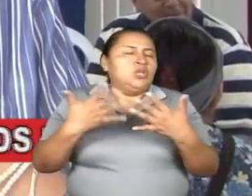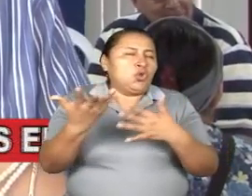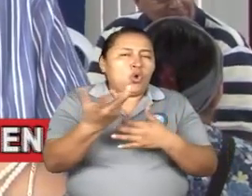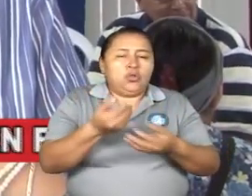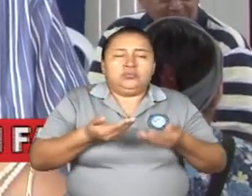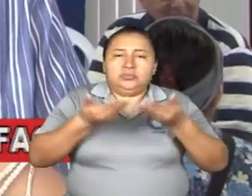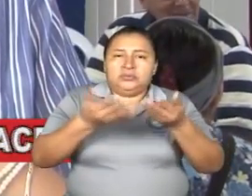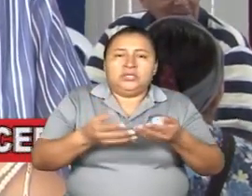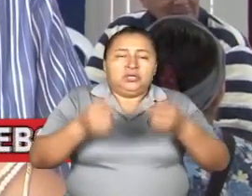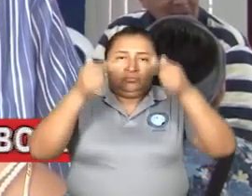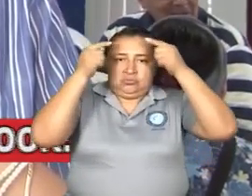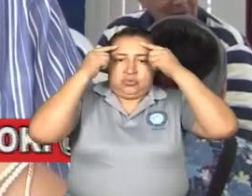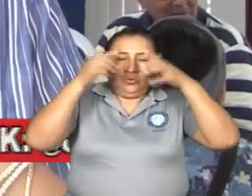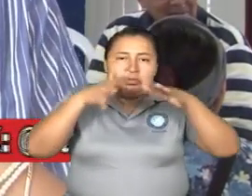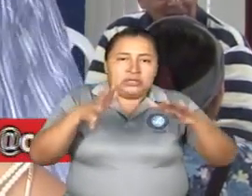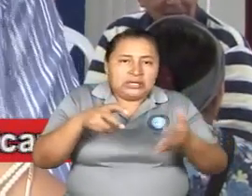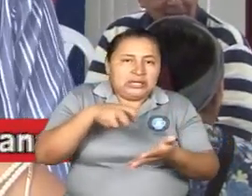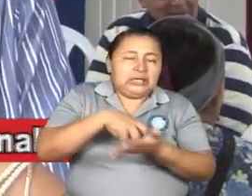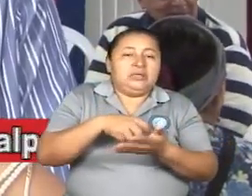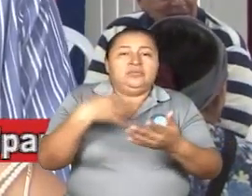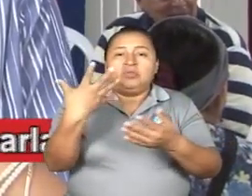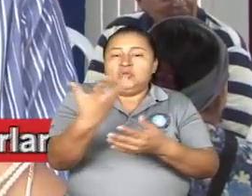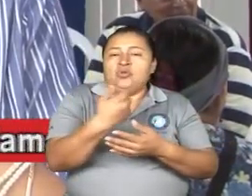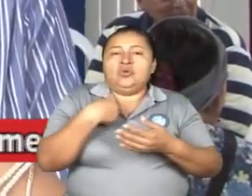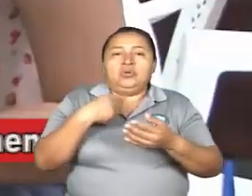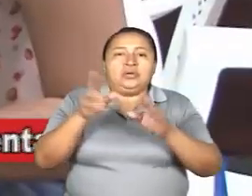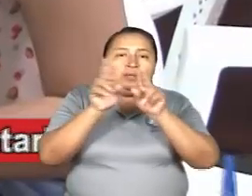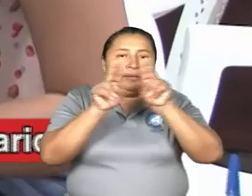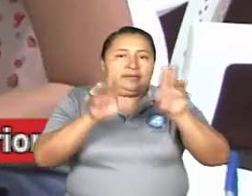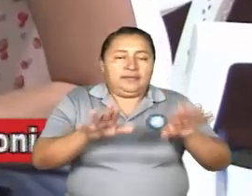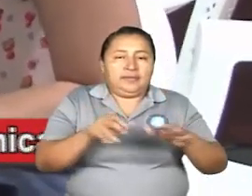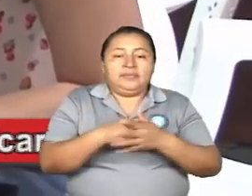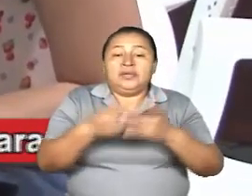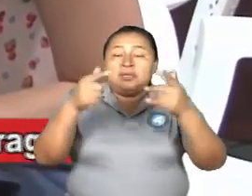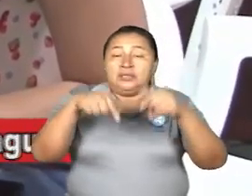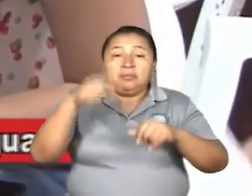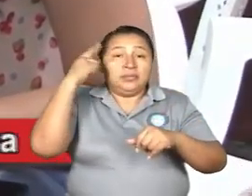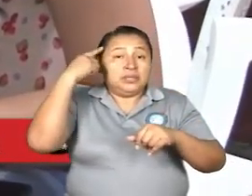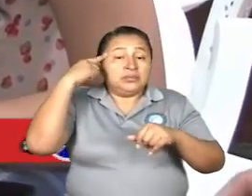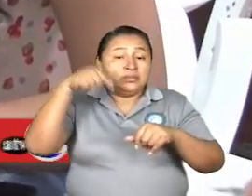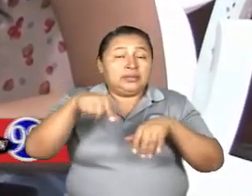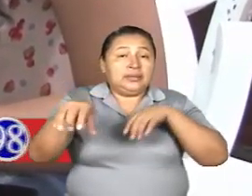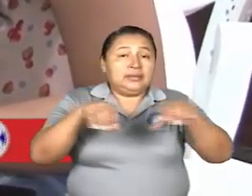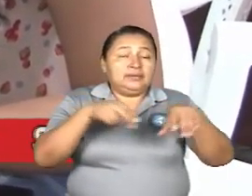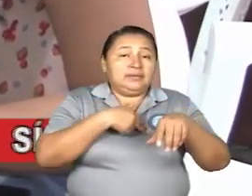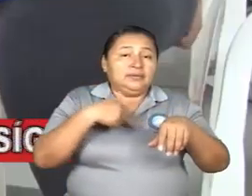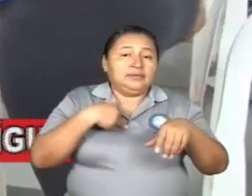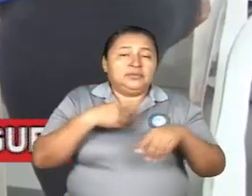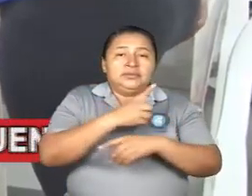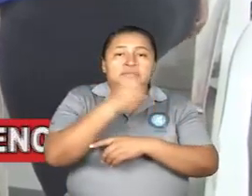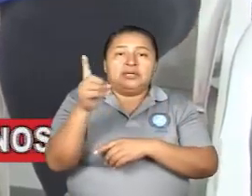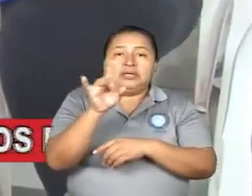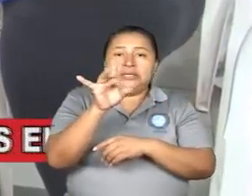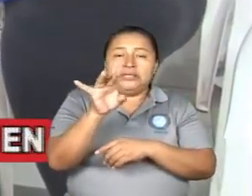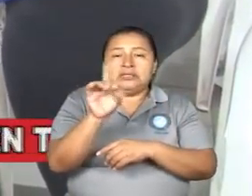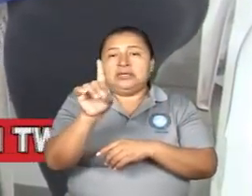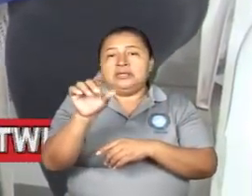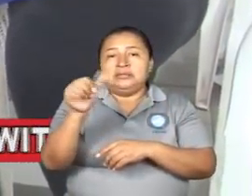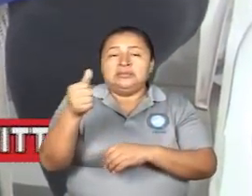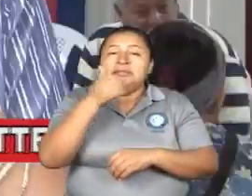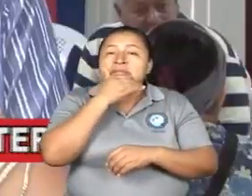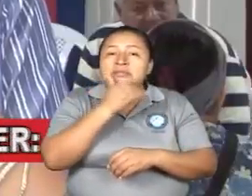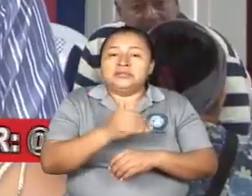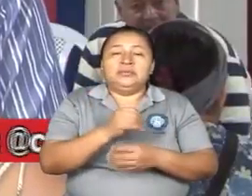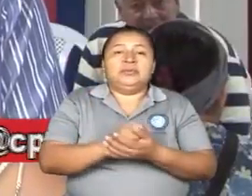los Reyes Magos, y lo referido a todo lo que es la Navidad. Está previsto que el evento se realice los días 15 y 16 de